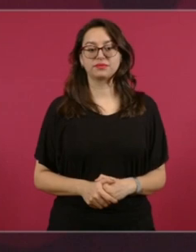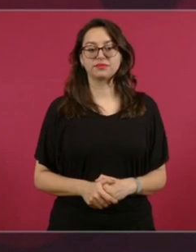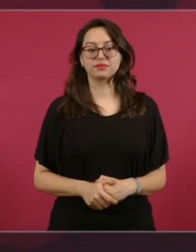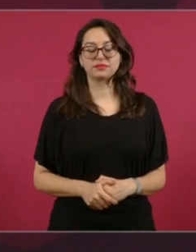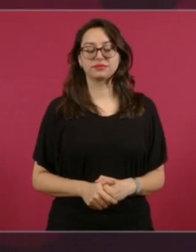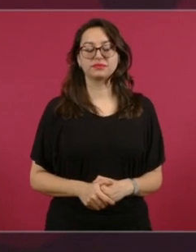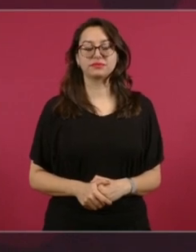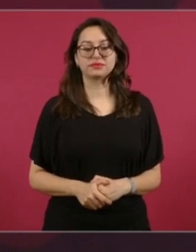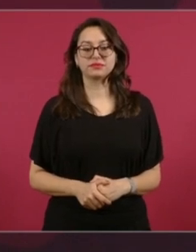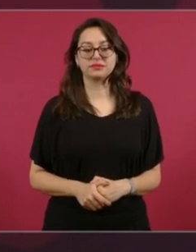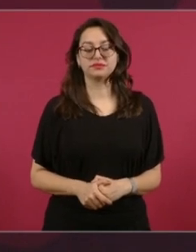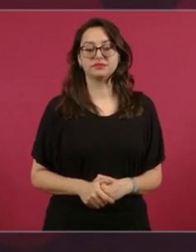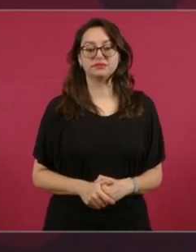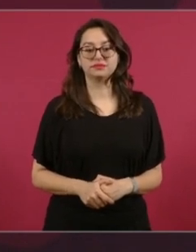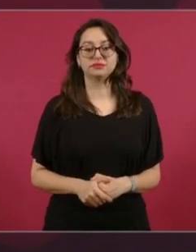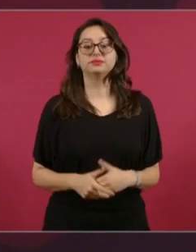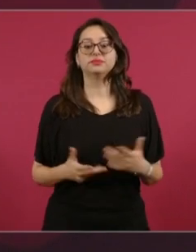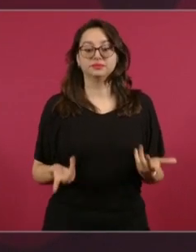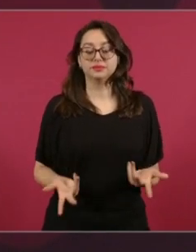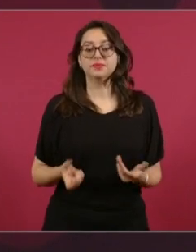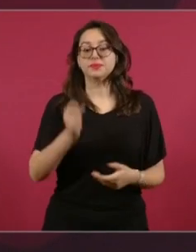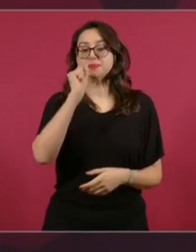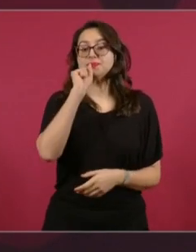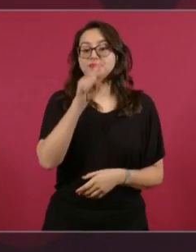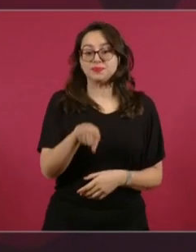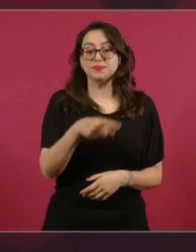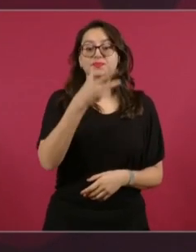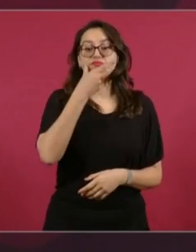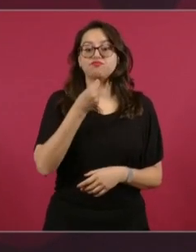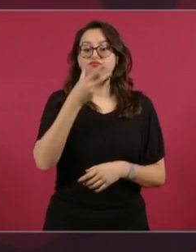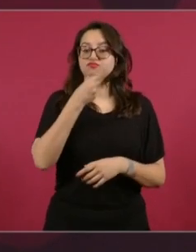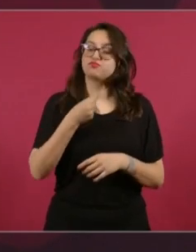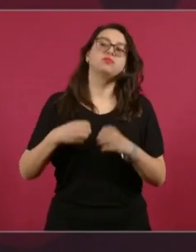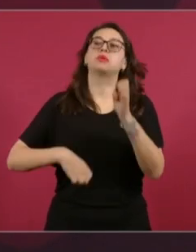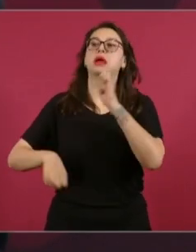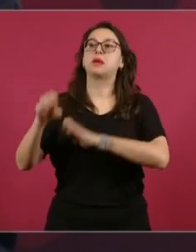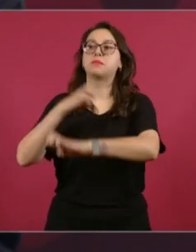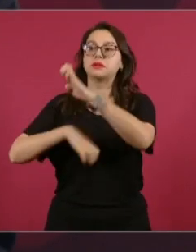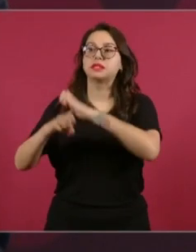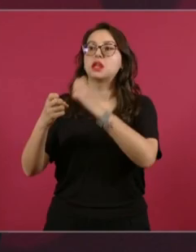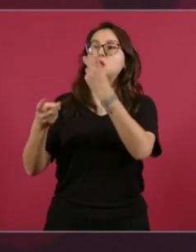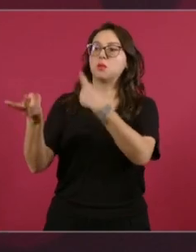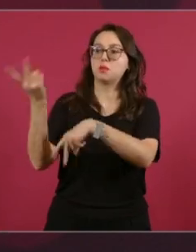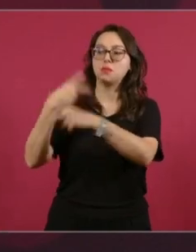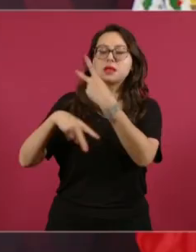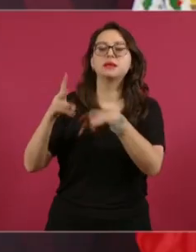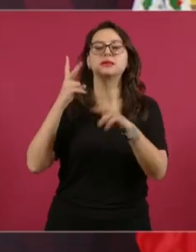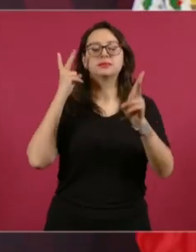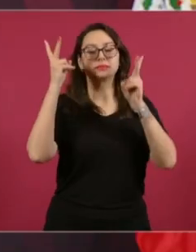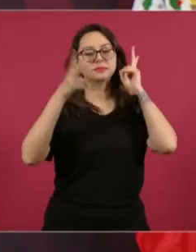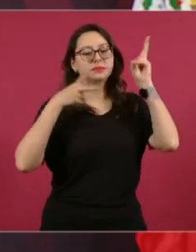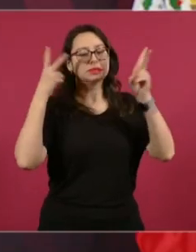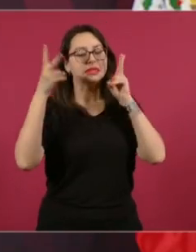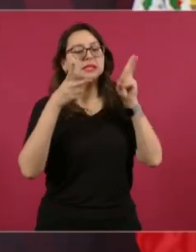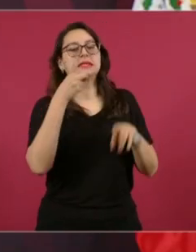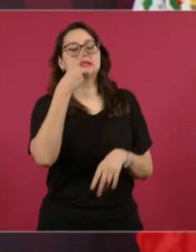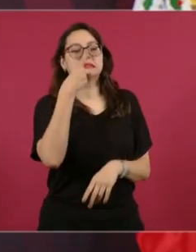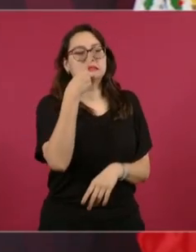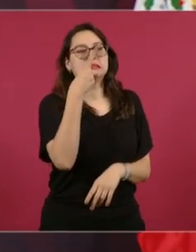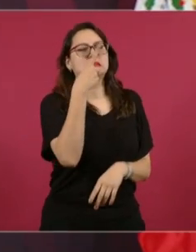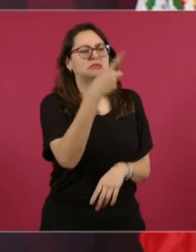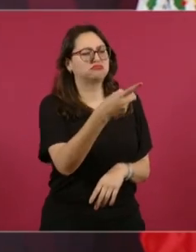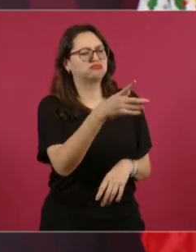Vargas Llosa? Entonces, este empresario les dijo algo parecido, no así, ¿no? Es decir, no